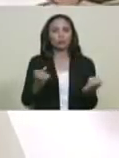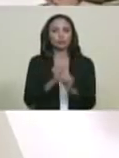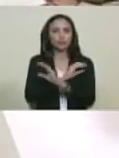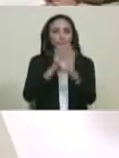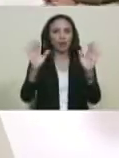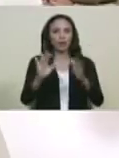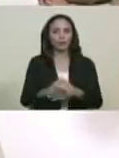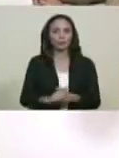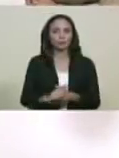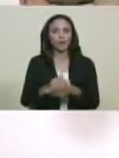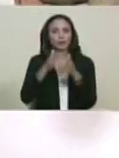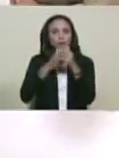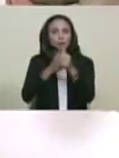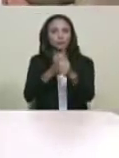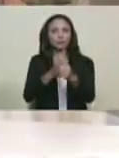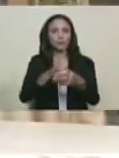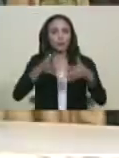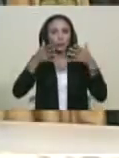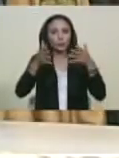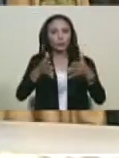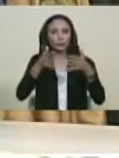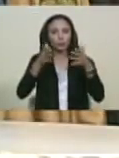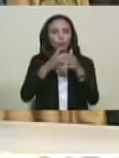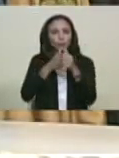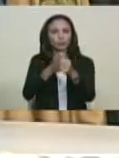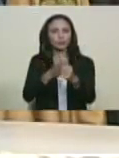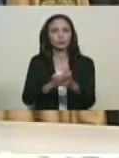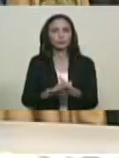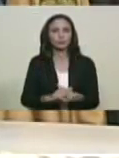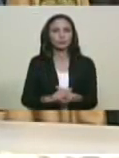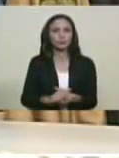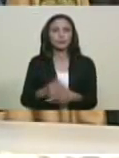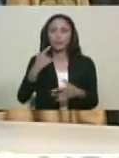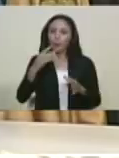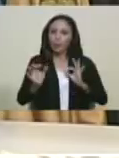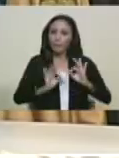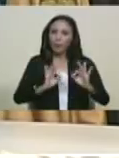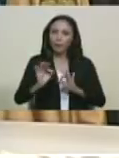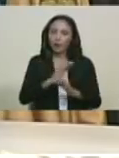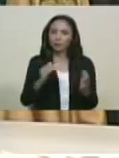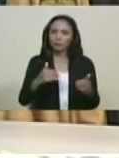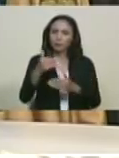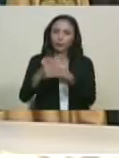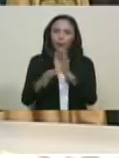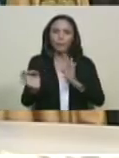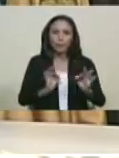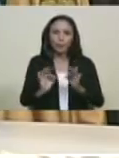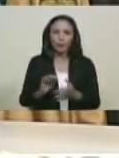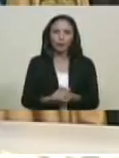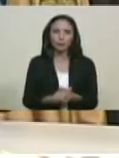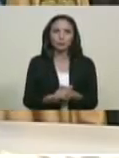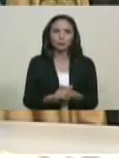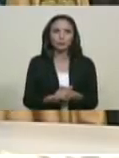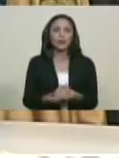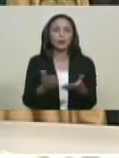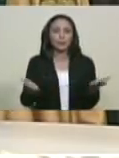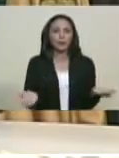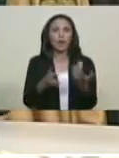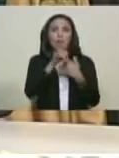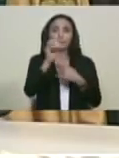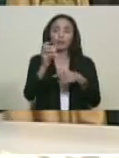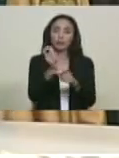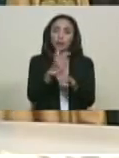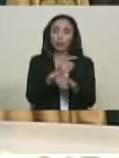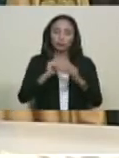orientemos correctamente ese debate nacional y preparémonos que el 20 de agosto arranca una